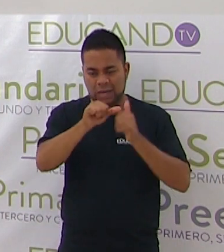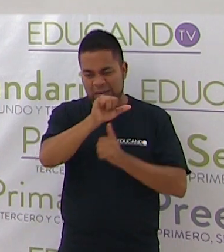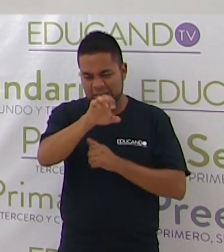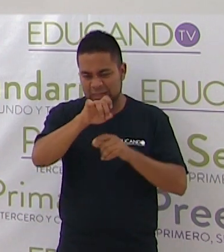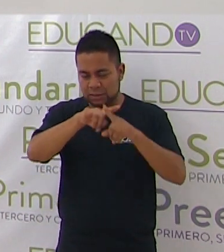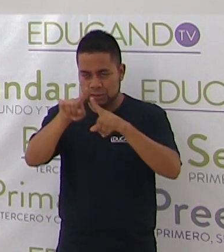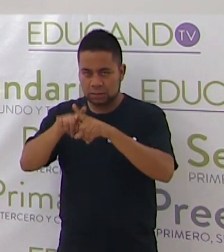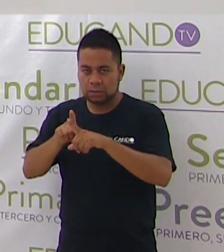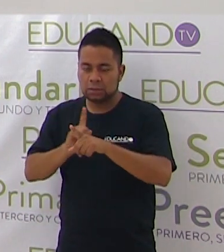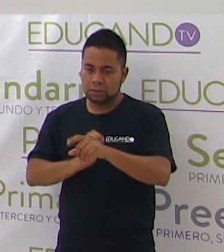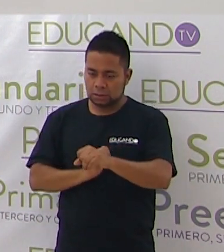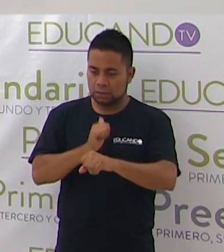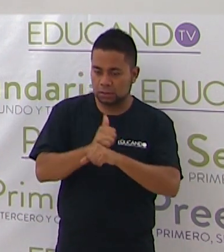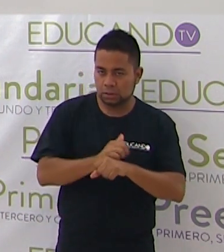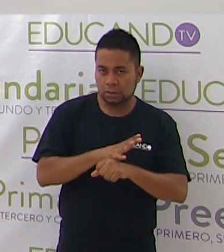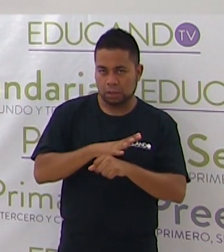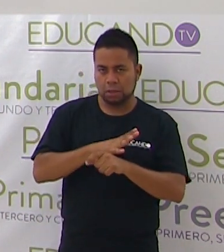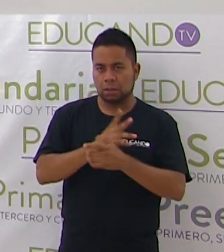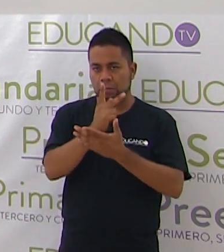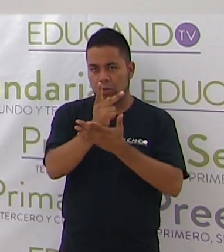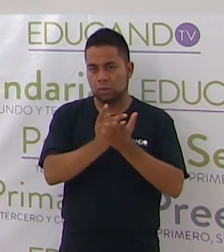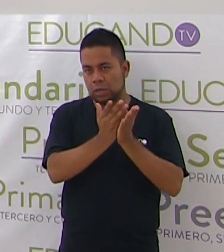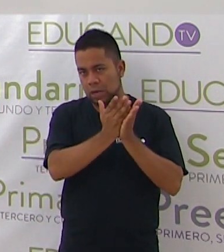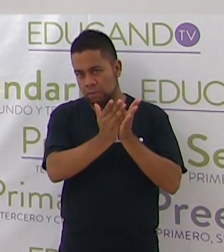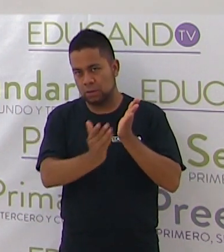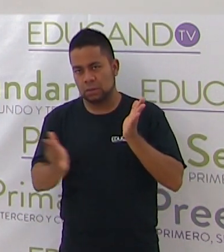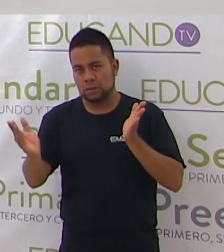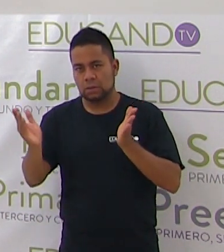civiles establezcan programas.